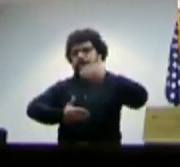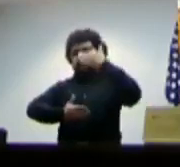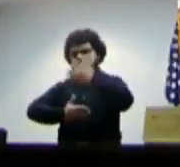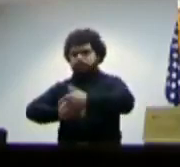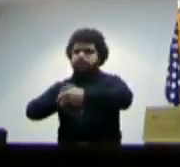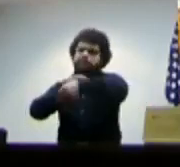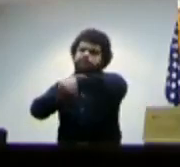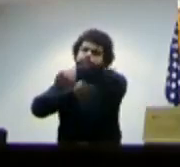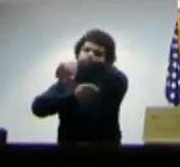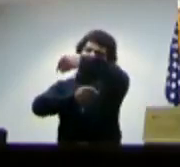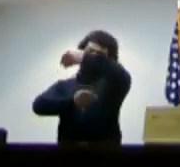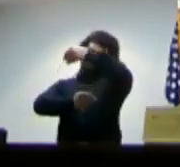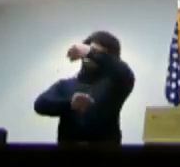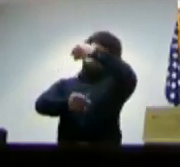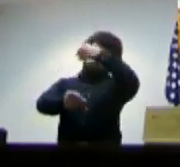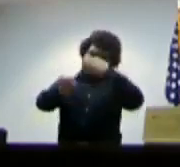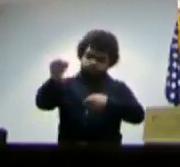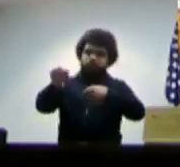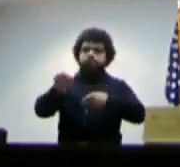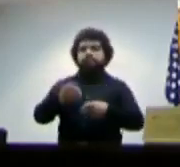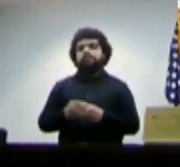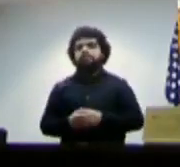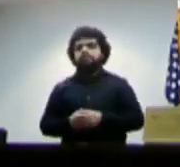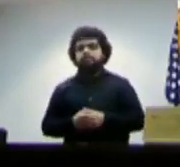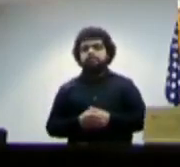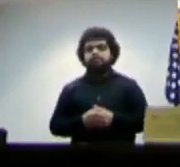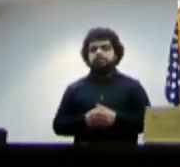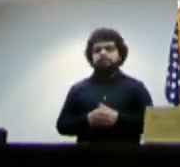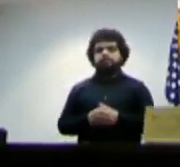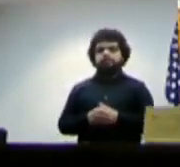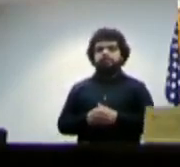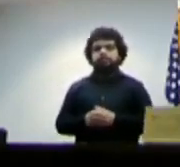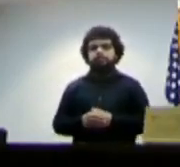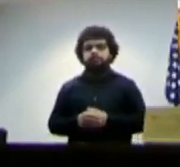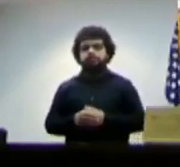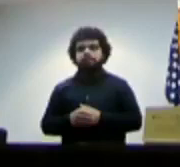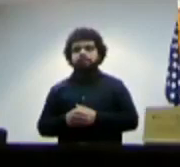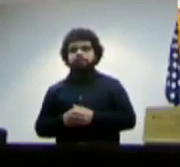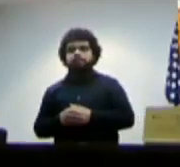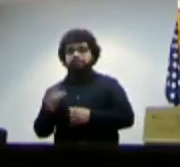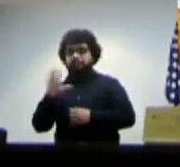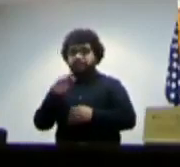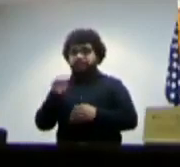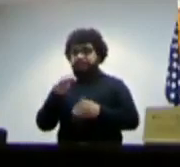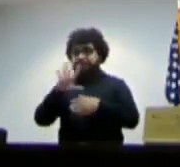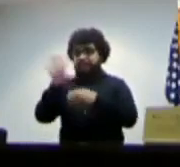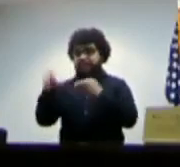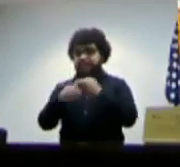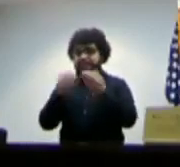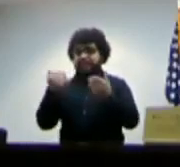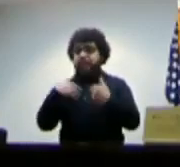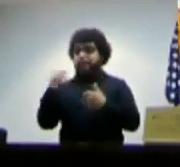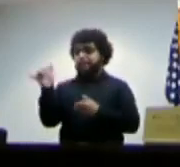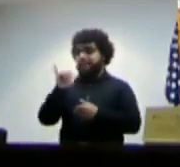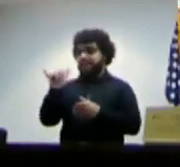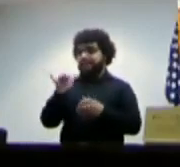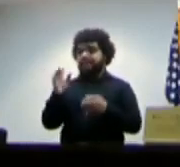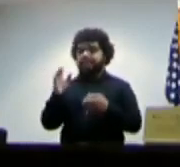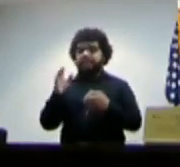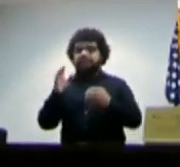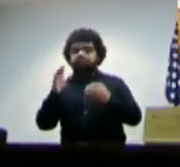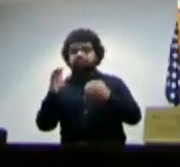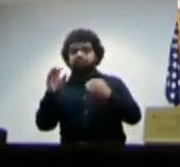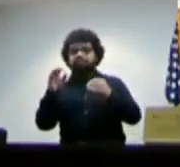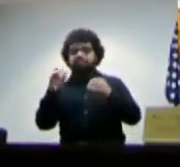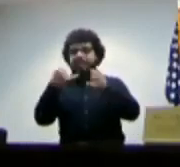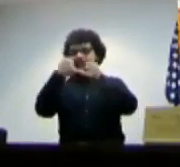unidad Costa Azul 6 fuera de servicio de 410 megavatios y añadir la salida de la unidad 1 de